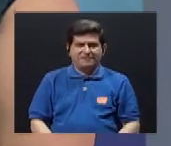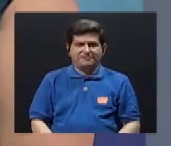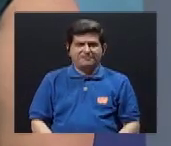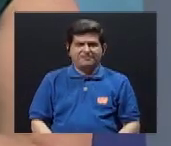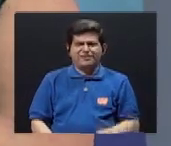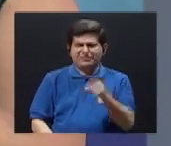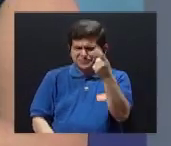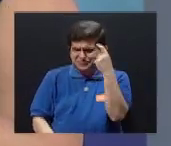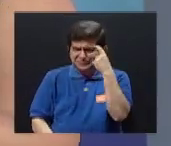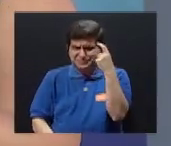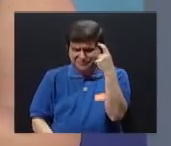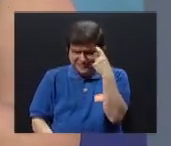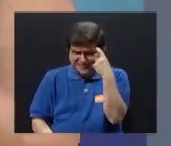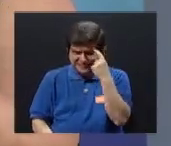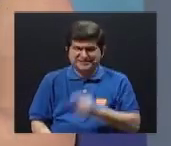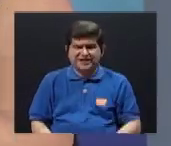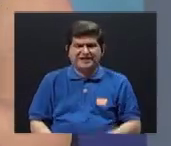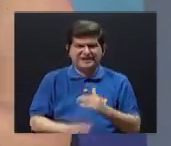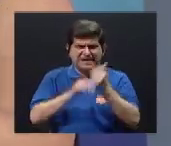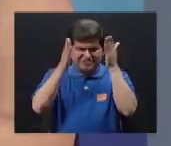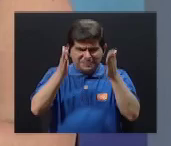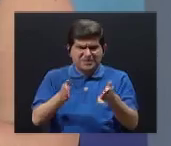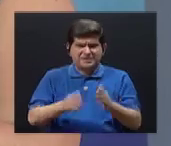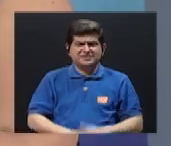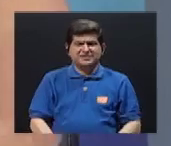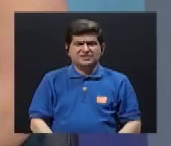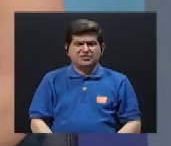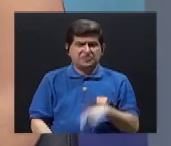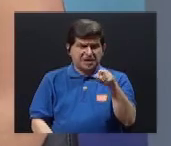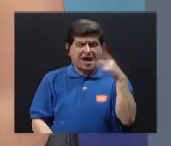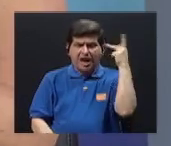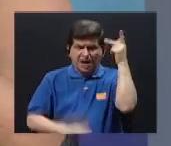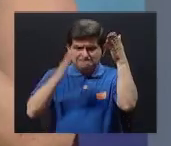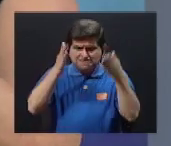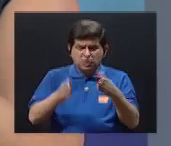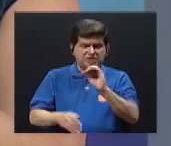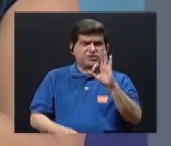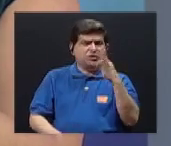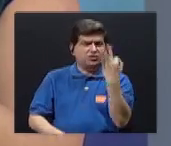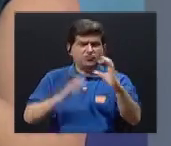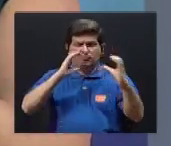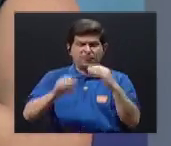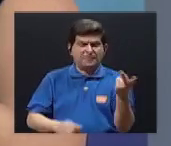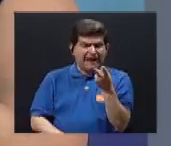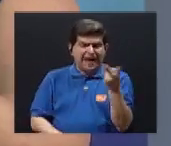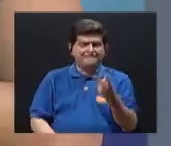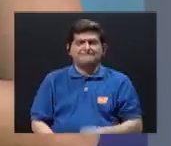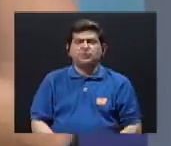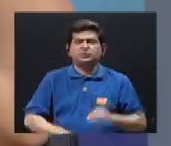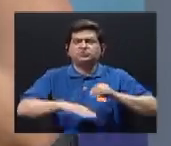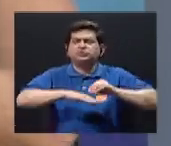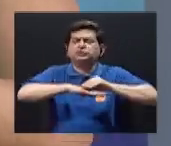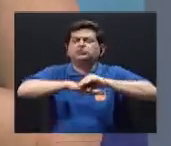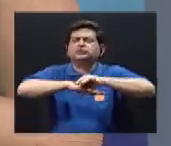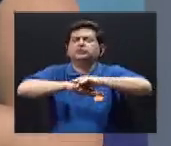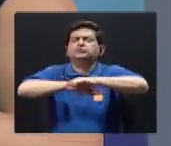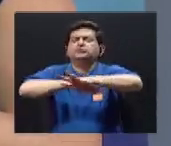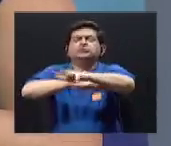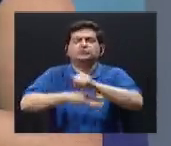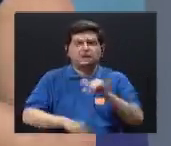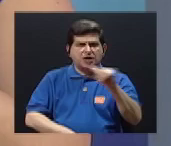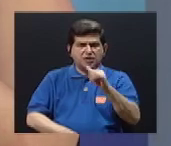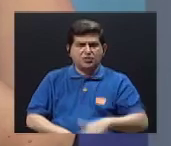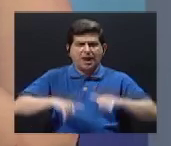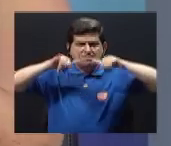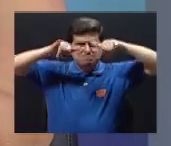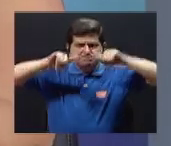transversal. ¿Ustedes consideran como realizadores efectivamente que son los políticos y los medios de comunicaciones quienes han venido permeando y han